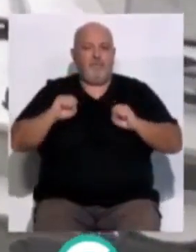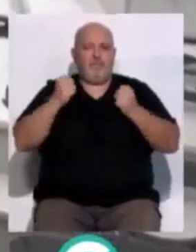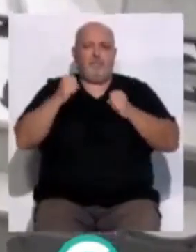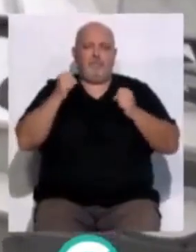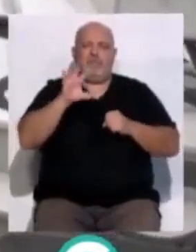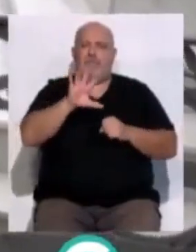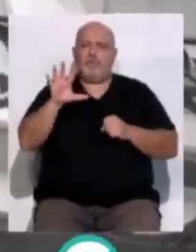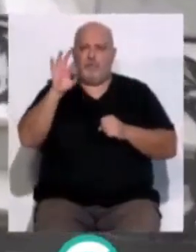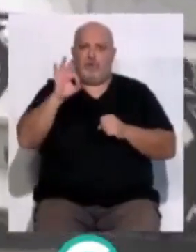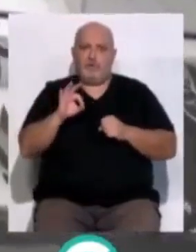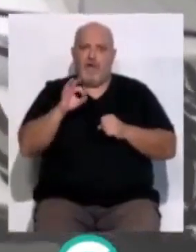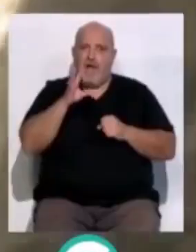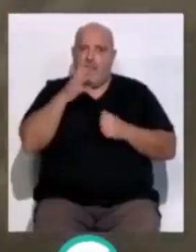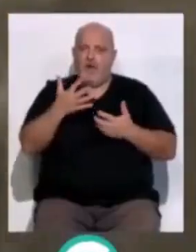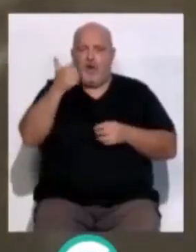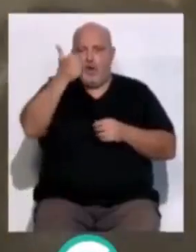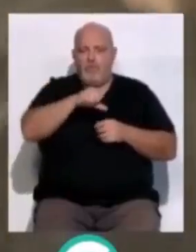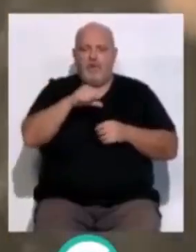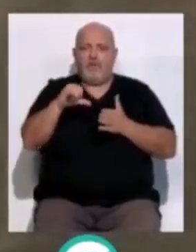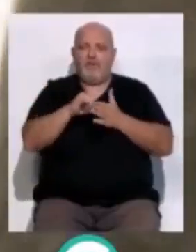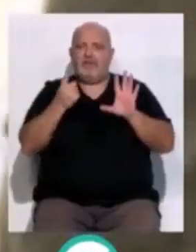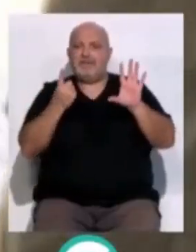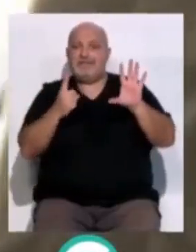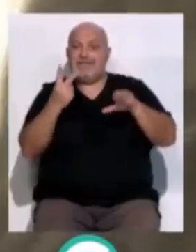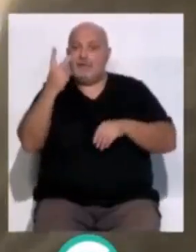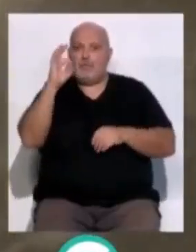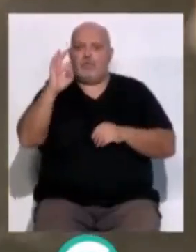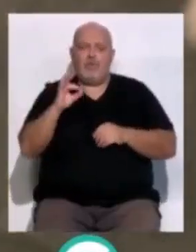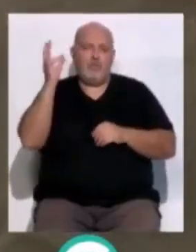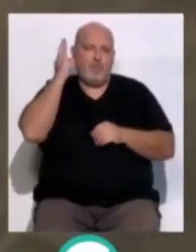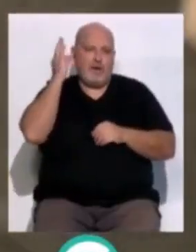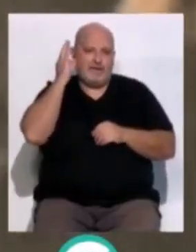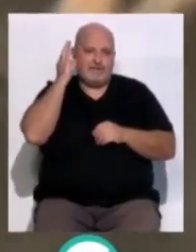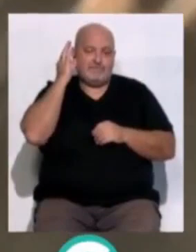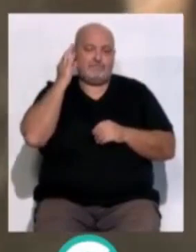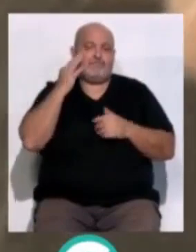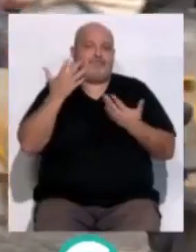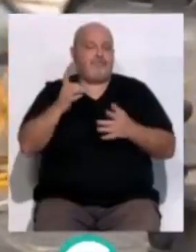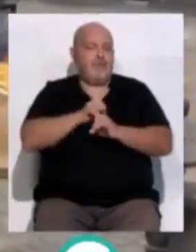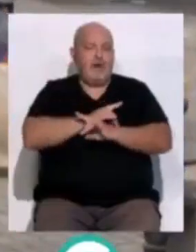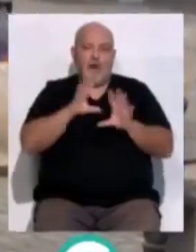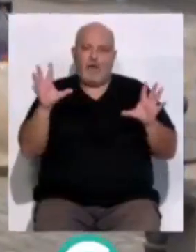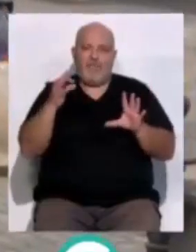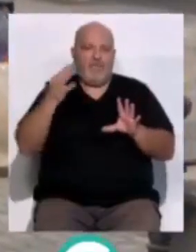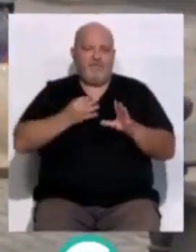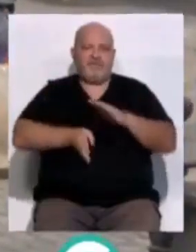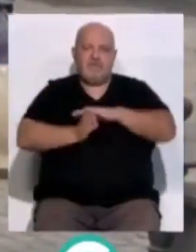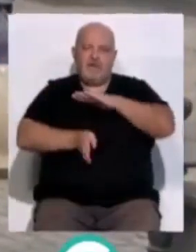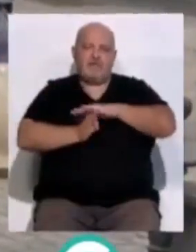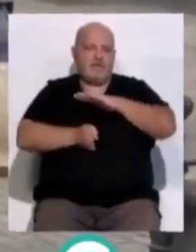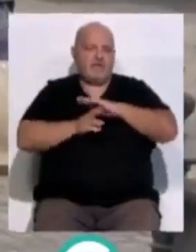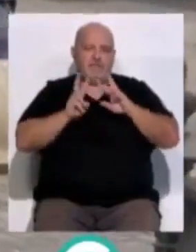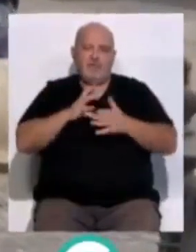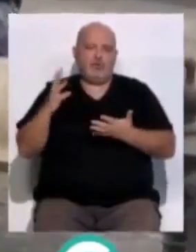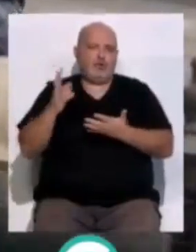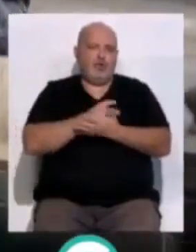del 55% en hombres y cerca del 62% en mujeres, por lo que es clave garantizar que se investiguen todos los